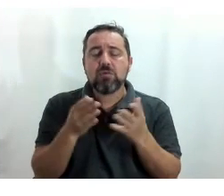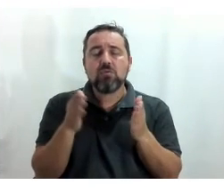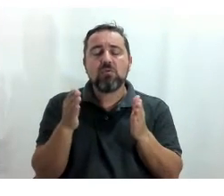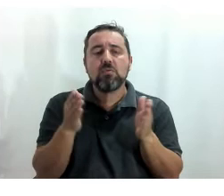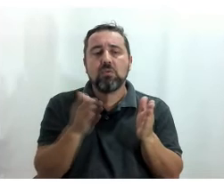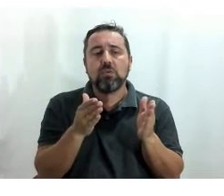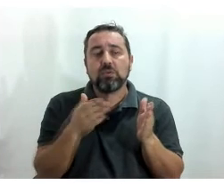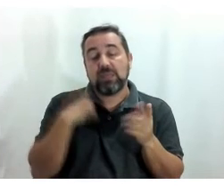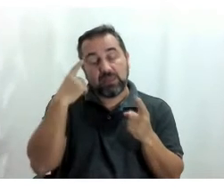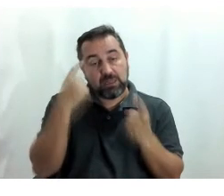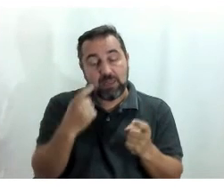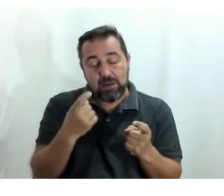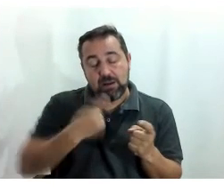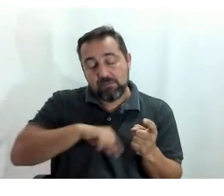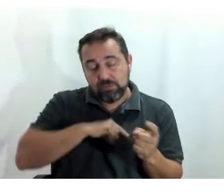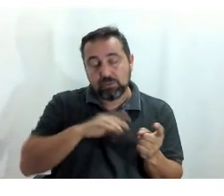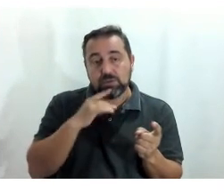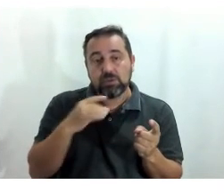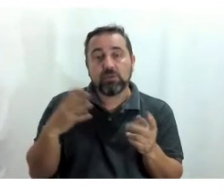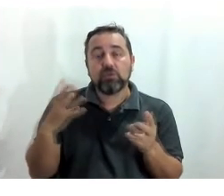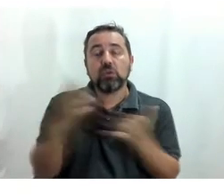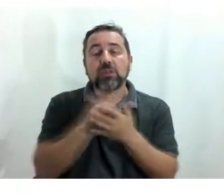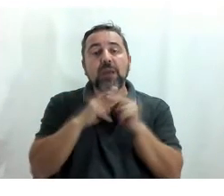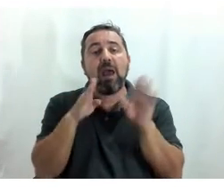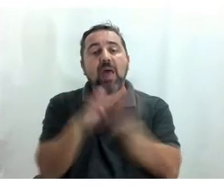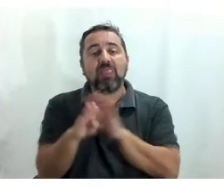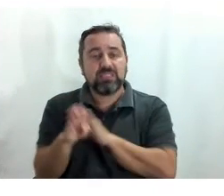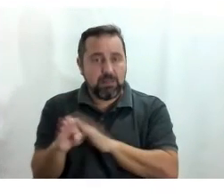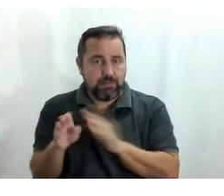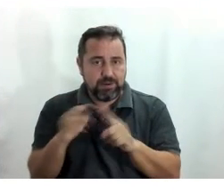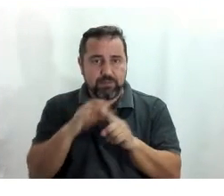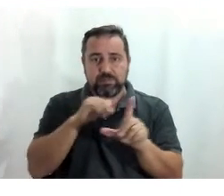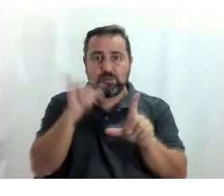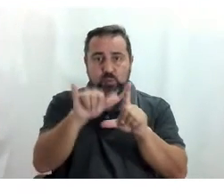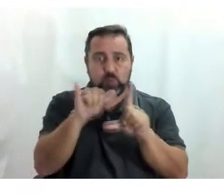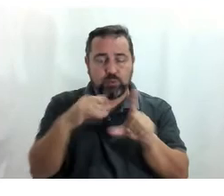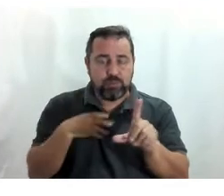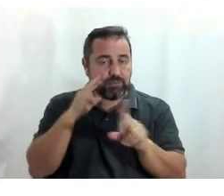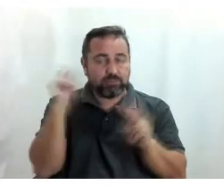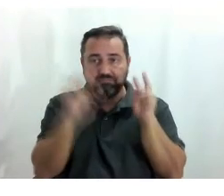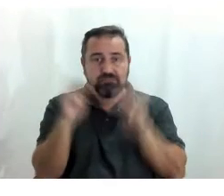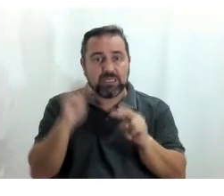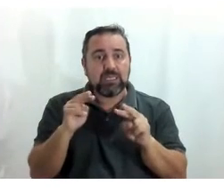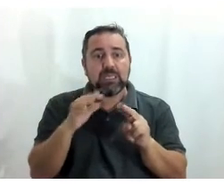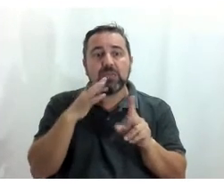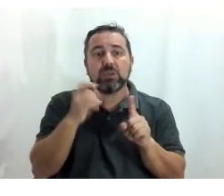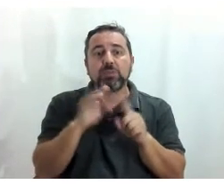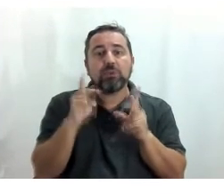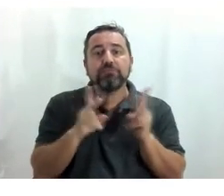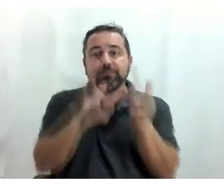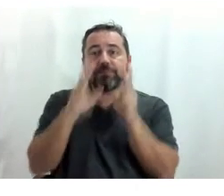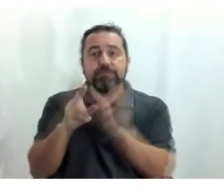vamos a intentar que estén todos accesibles a través de YouTube. Y entonces van a ser piezas sueltas